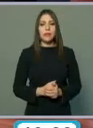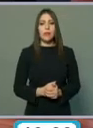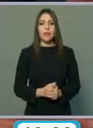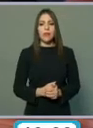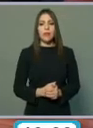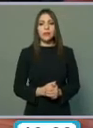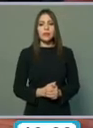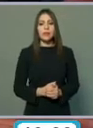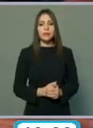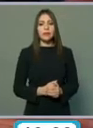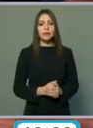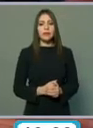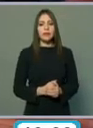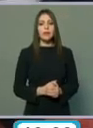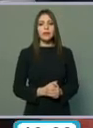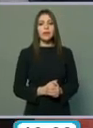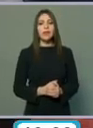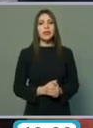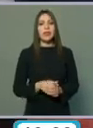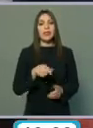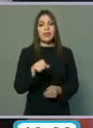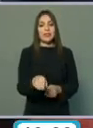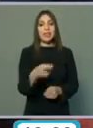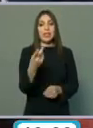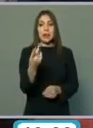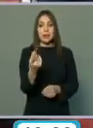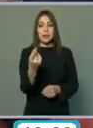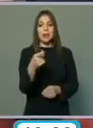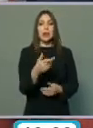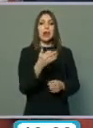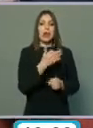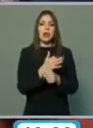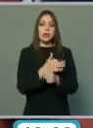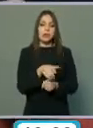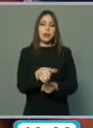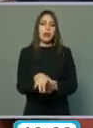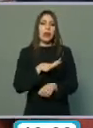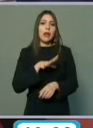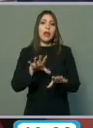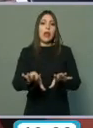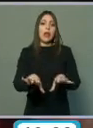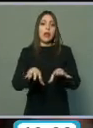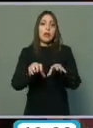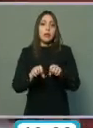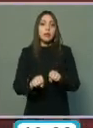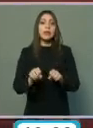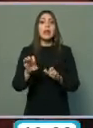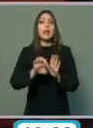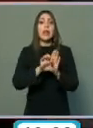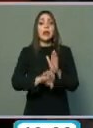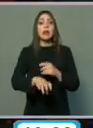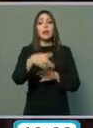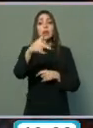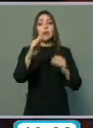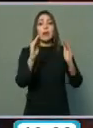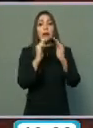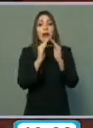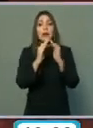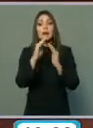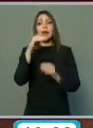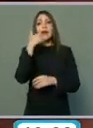pedir un deseo. Y es que Martín. ustedes no lo saben, pero Martín está en adopción. Así es. Entonces, si en este momento ustedes en casa les